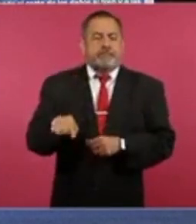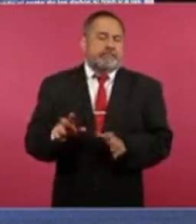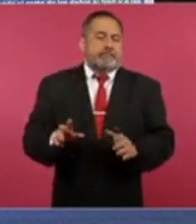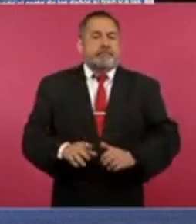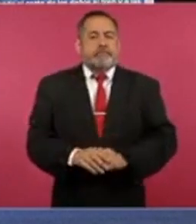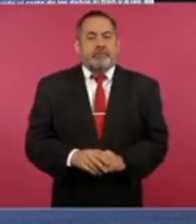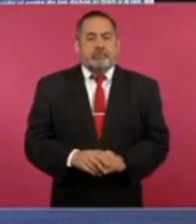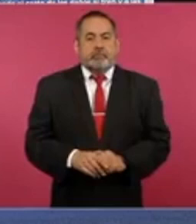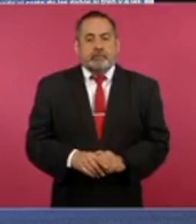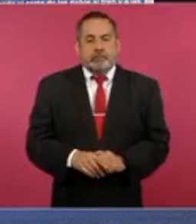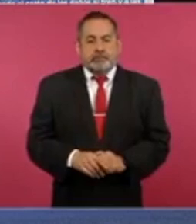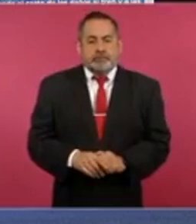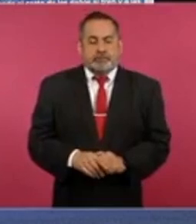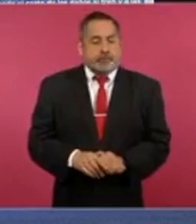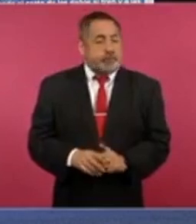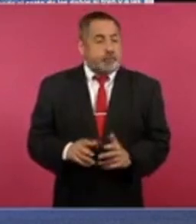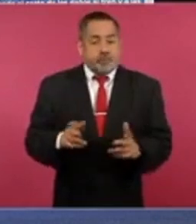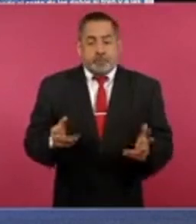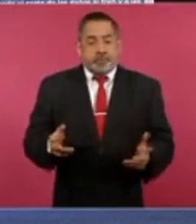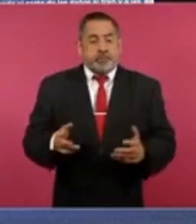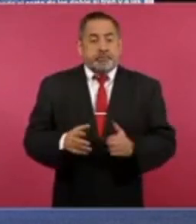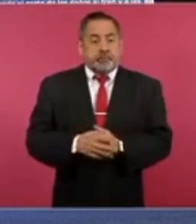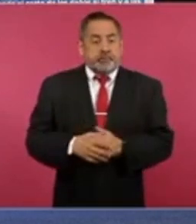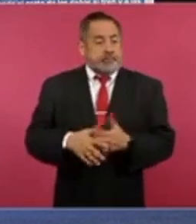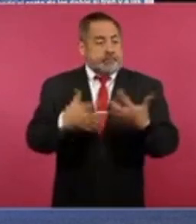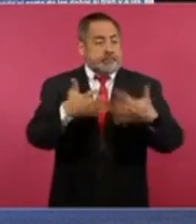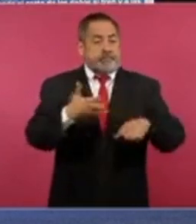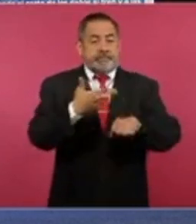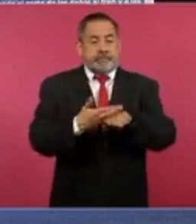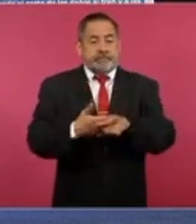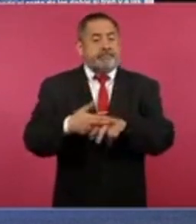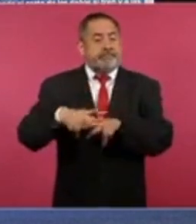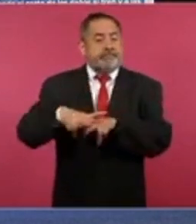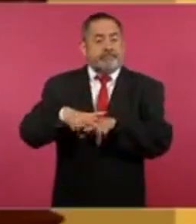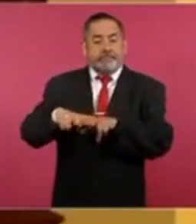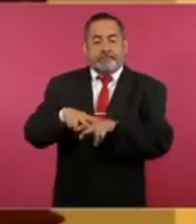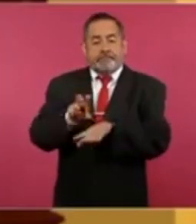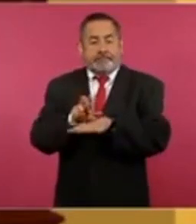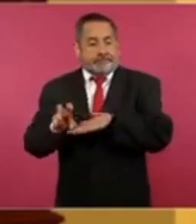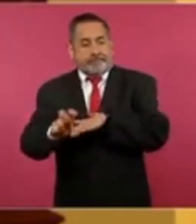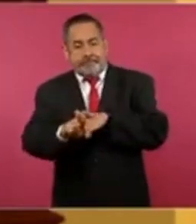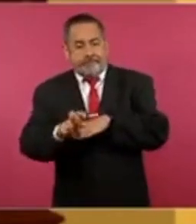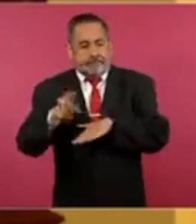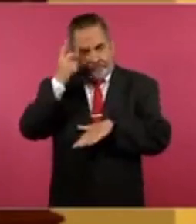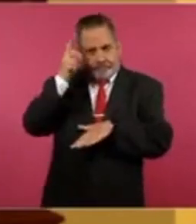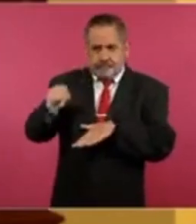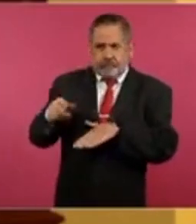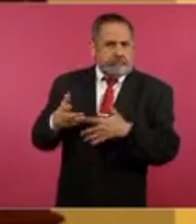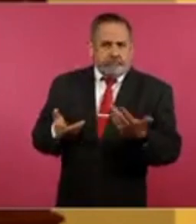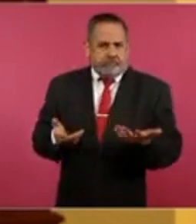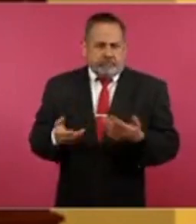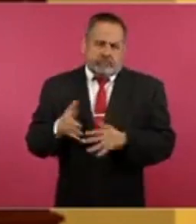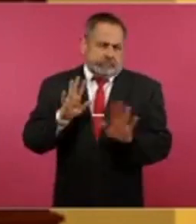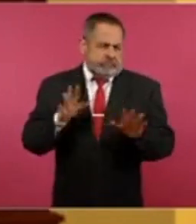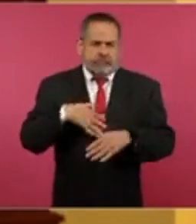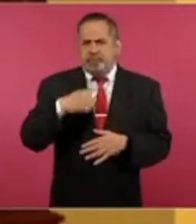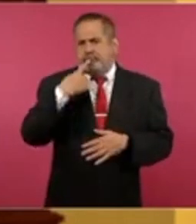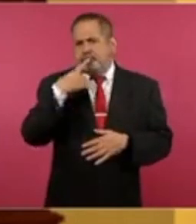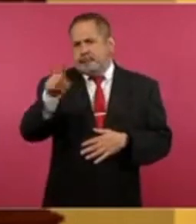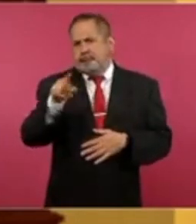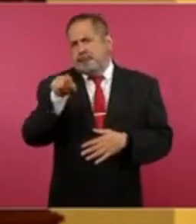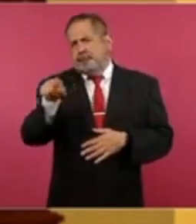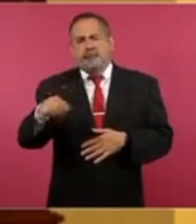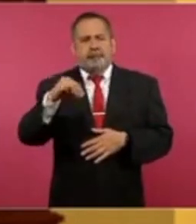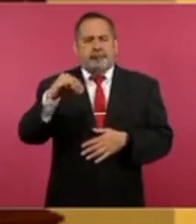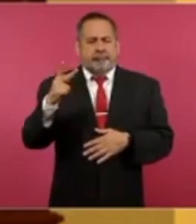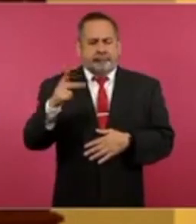presentaron. ¿Qué hizo la empresa Tren Maya? Bueno, presentó la denuncia de hechos ante el Ministerio